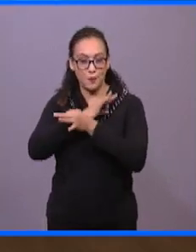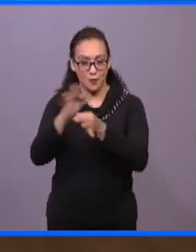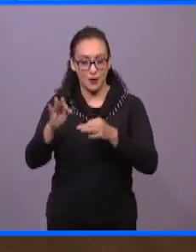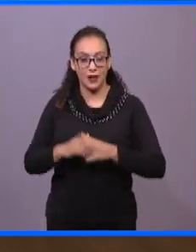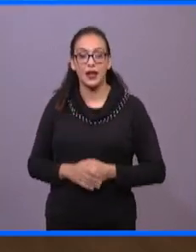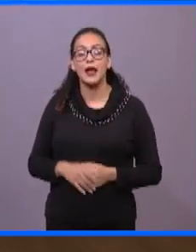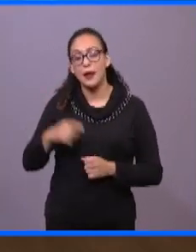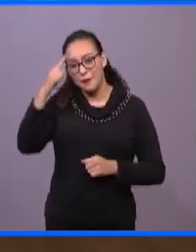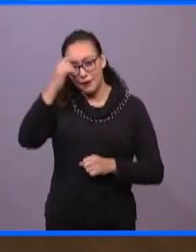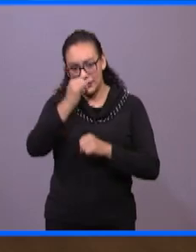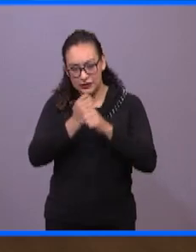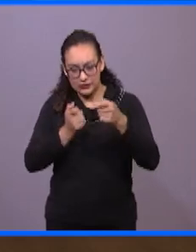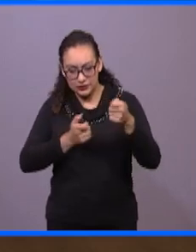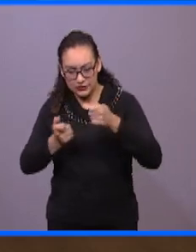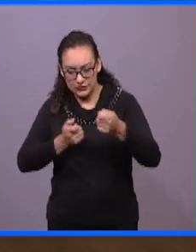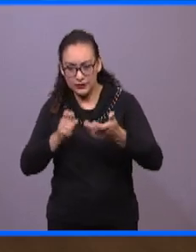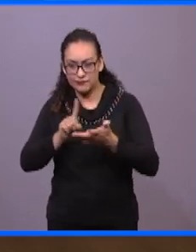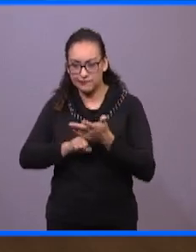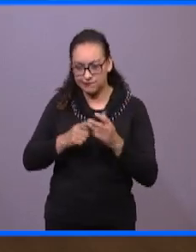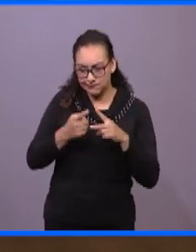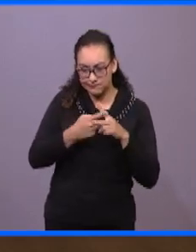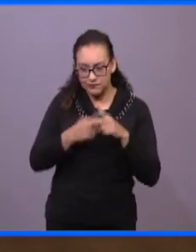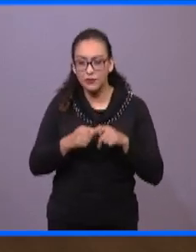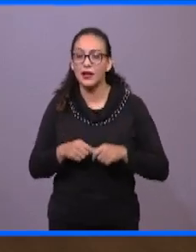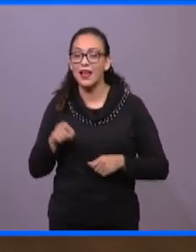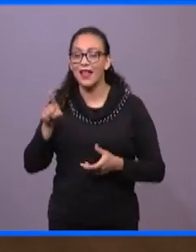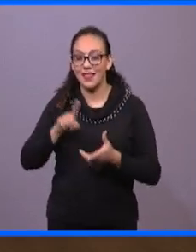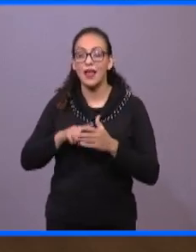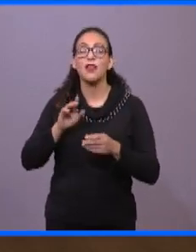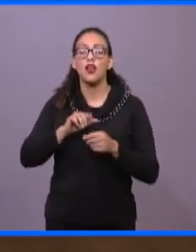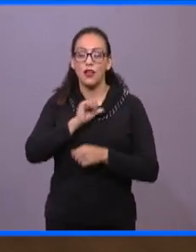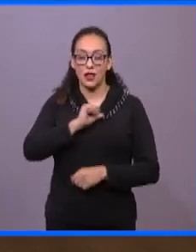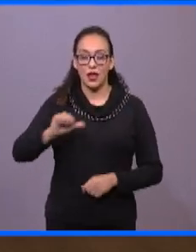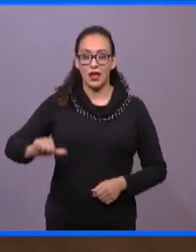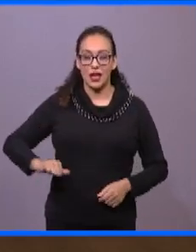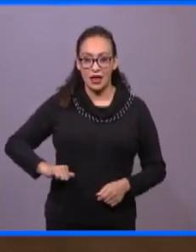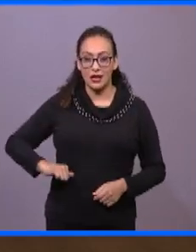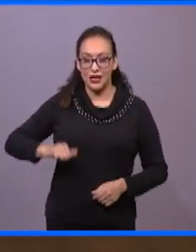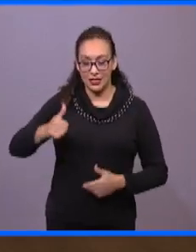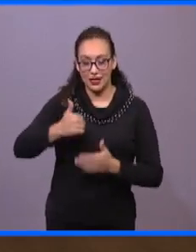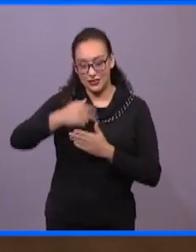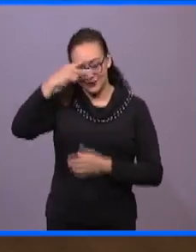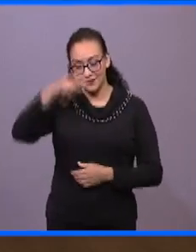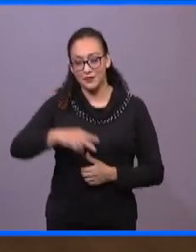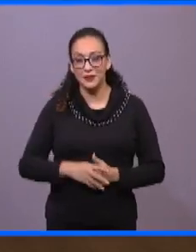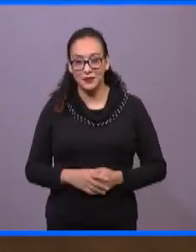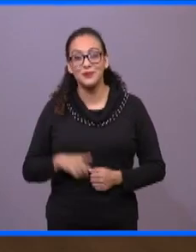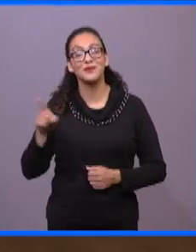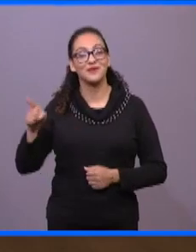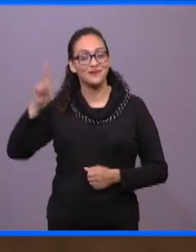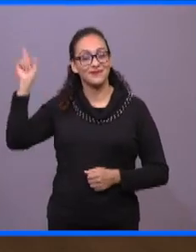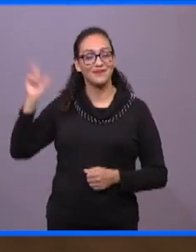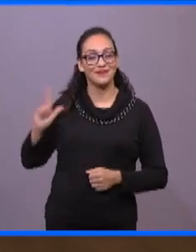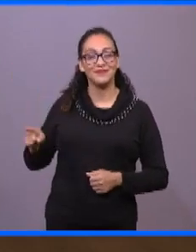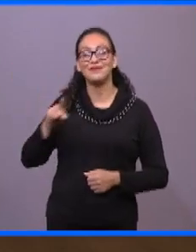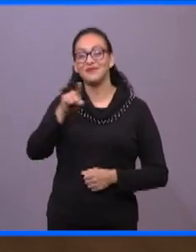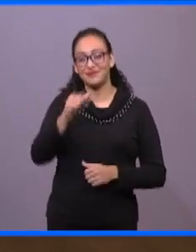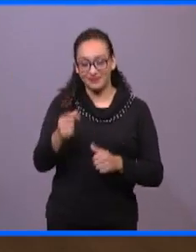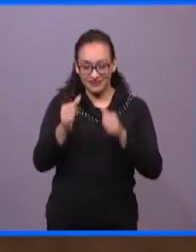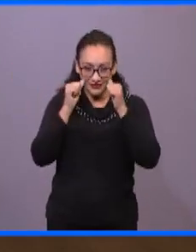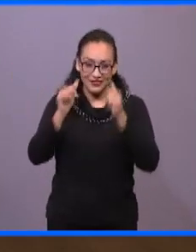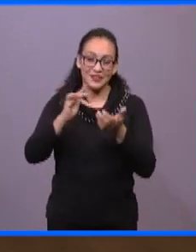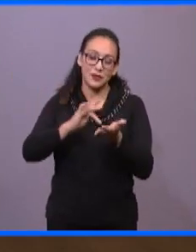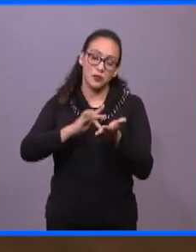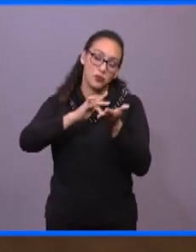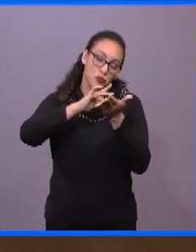de Auditoría y Control Interno y orgánica de las alcaldías de la Ciudad de México. Soy Lorena Sánchez Cabrera y a nombre